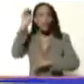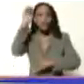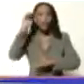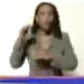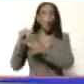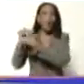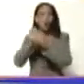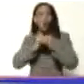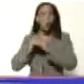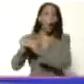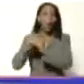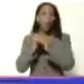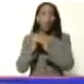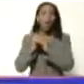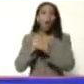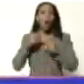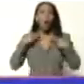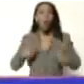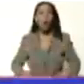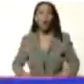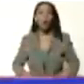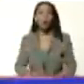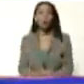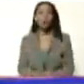de la humanidad